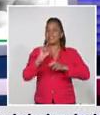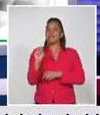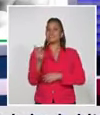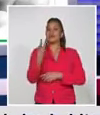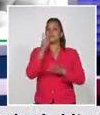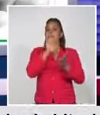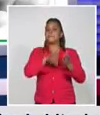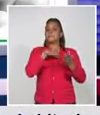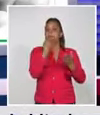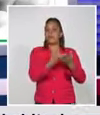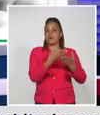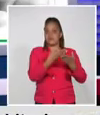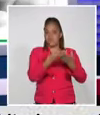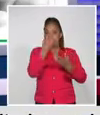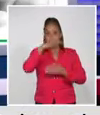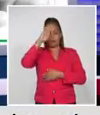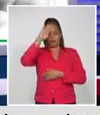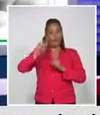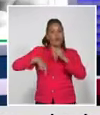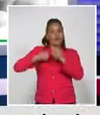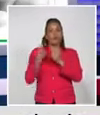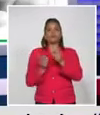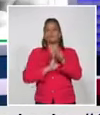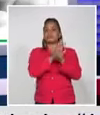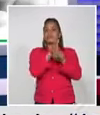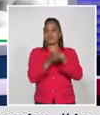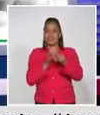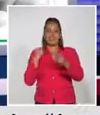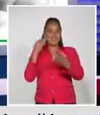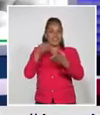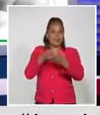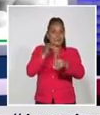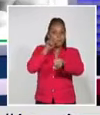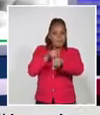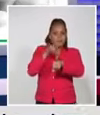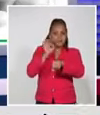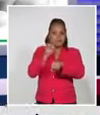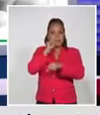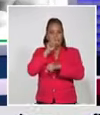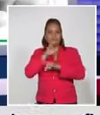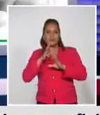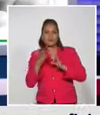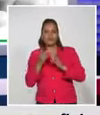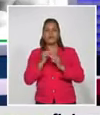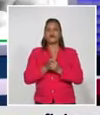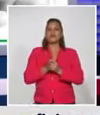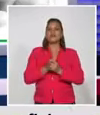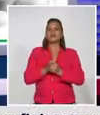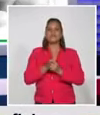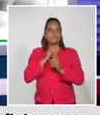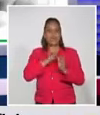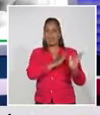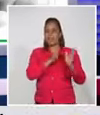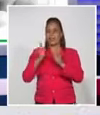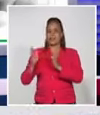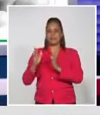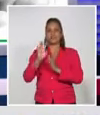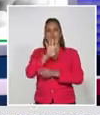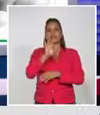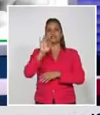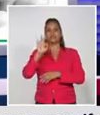Cuba contra la COVID-19 en llegar a esta etapa, culminó en 10 jornadas ese ciclo en